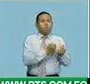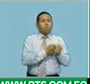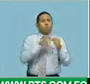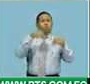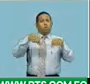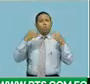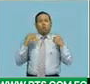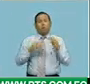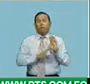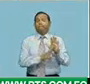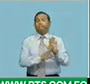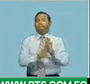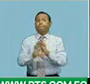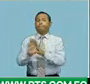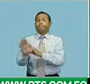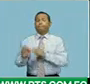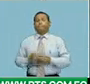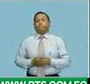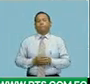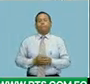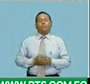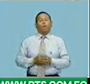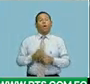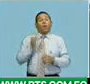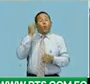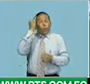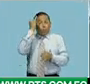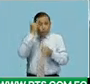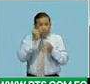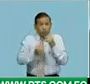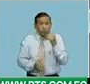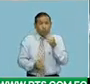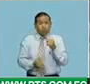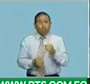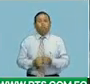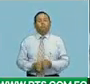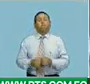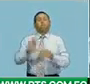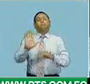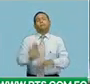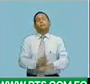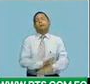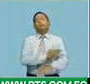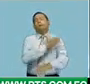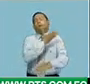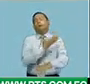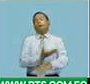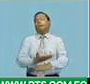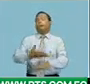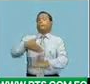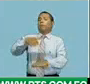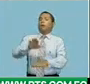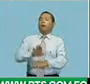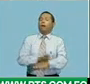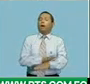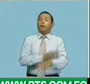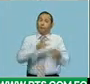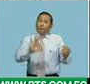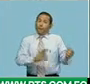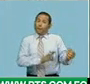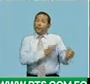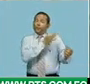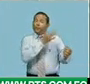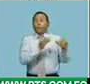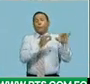público-privadas. Las letras de Olmedo fueron el broche sublime en manos y pulmones de la Orquesta Filarmónica